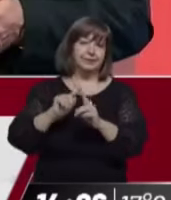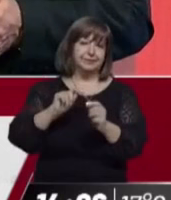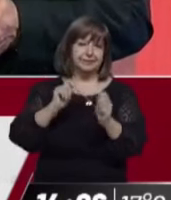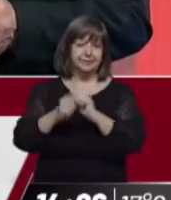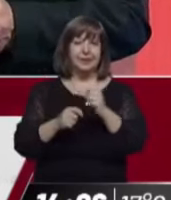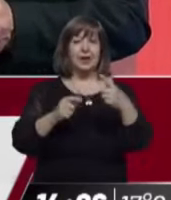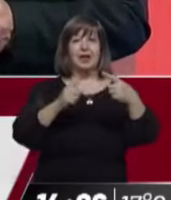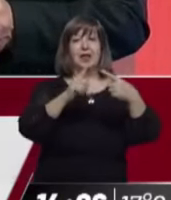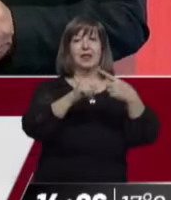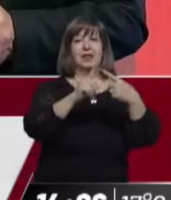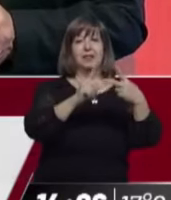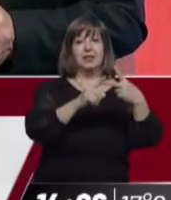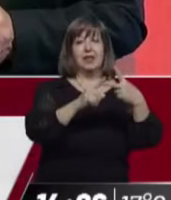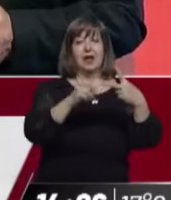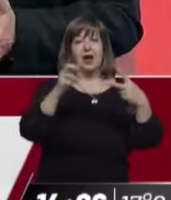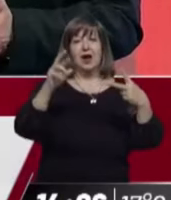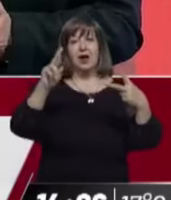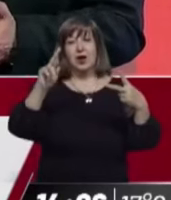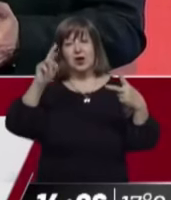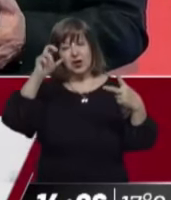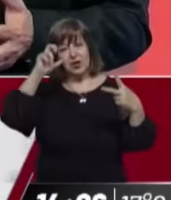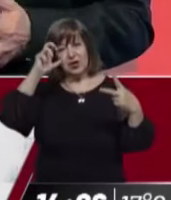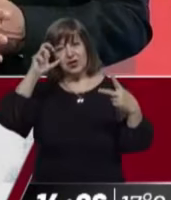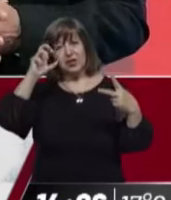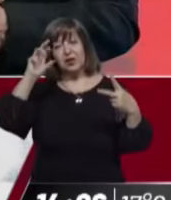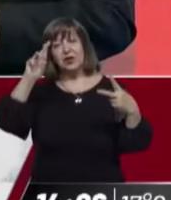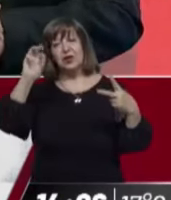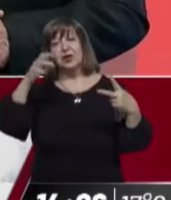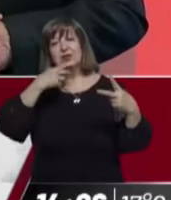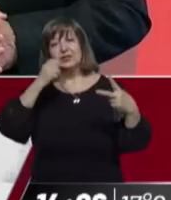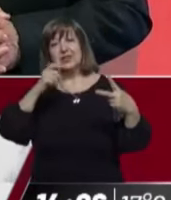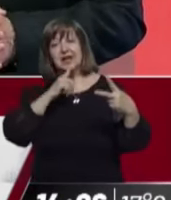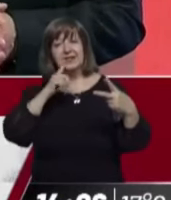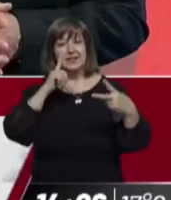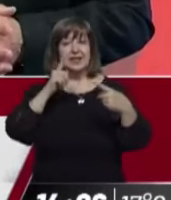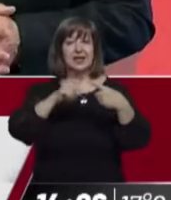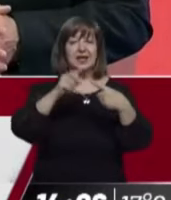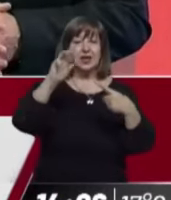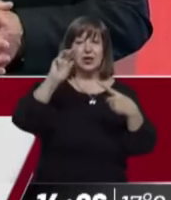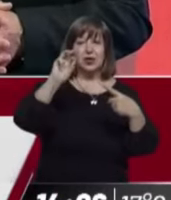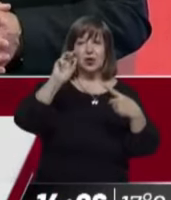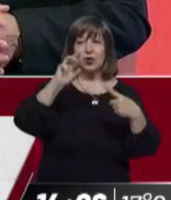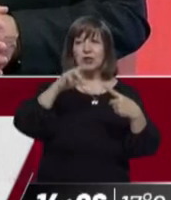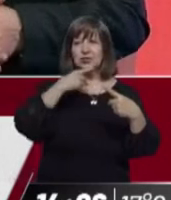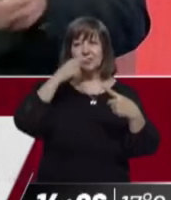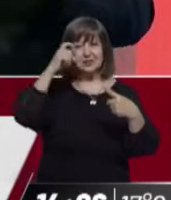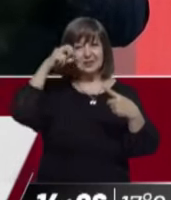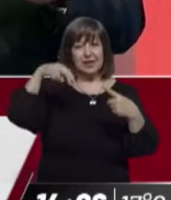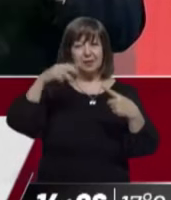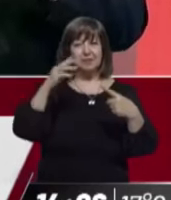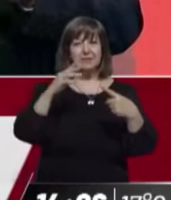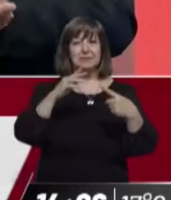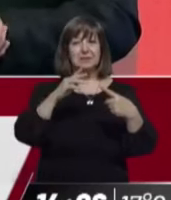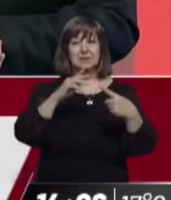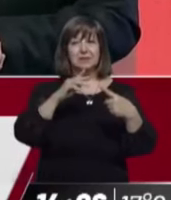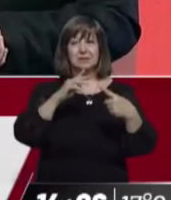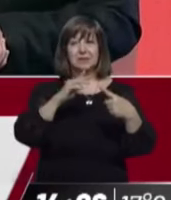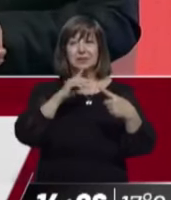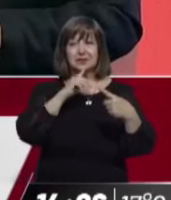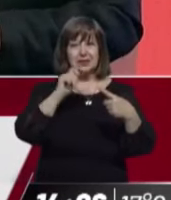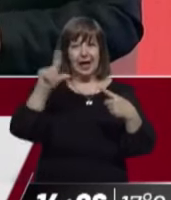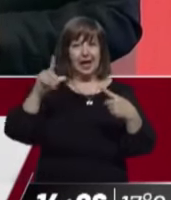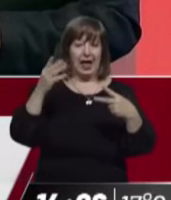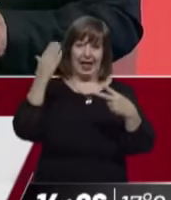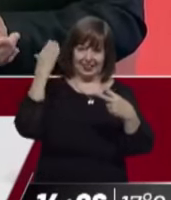Rosenkrantz y de Rosati. ¿Recuerdan? Hoy actualmente Rosati es el presidente de la Corte de la Nación. Pero se produce una vacante.